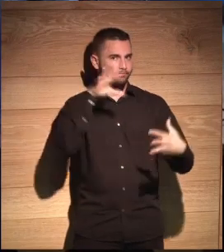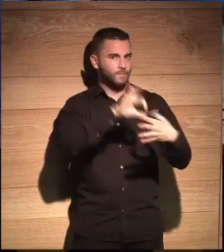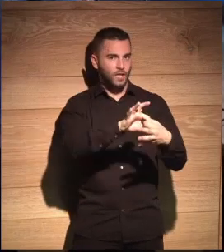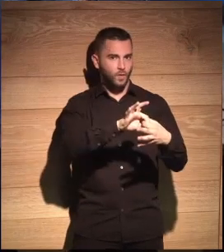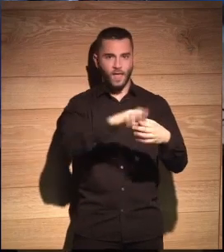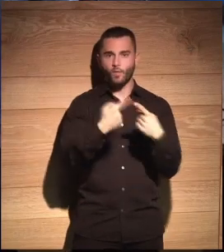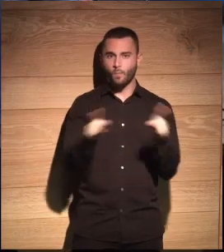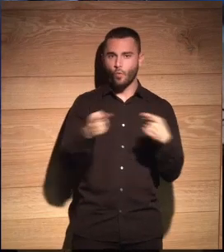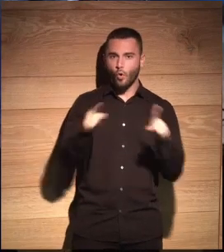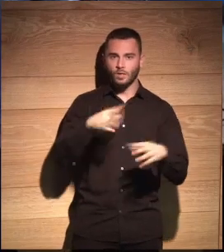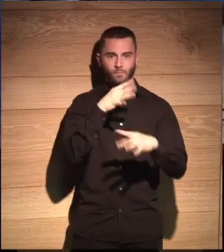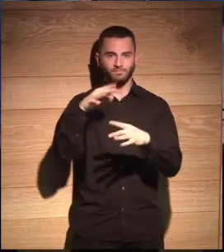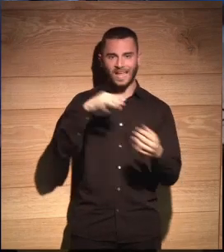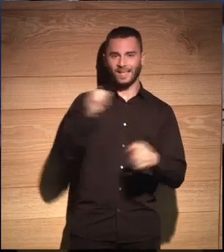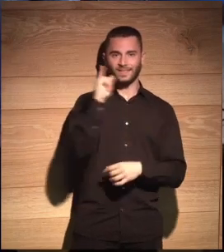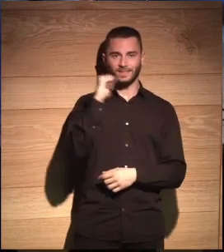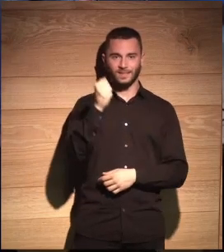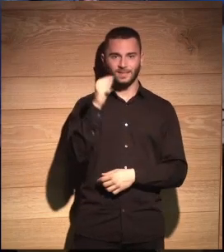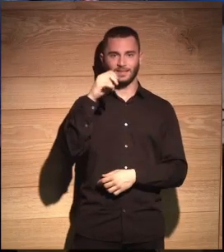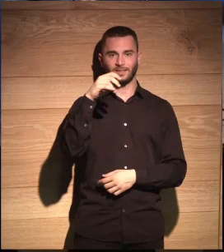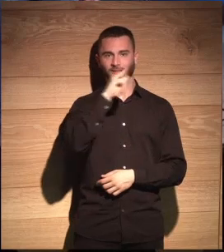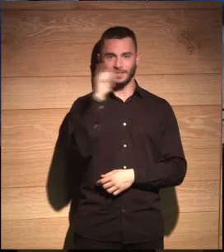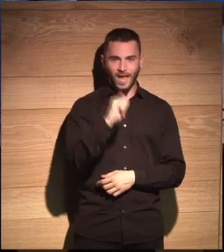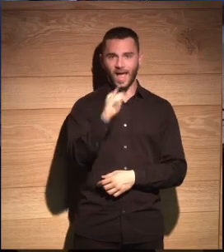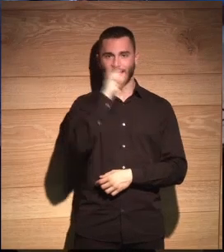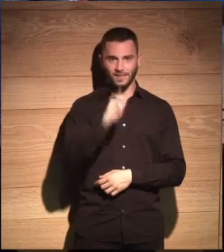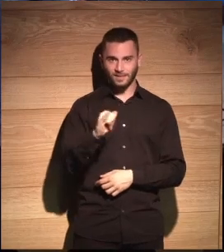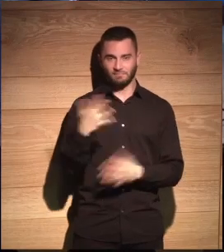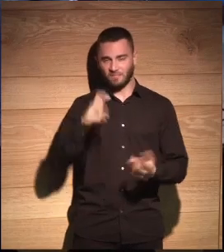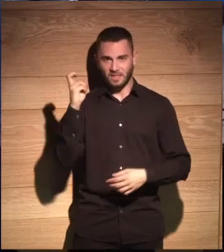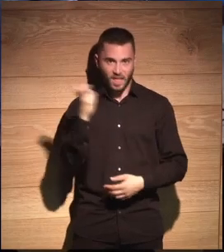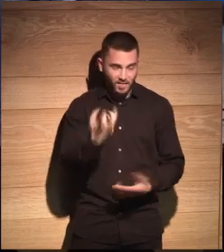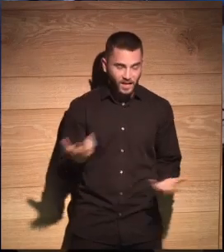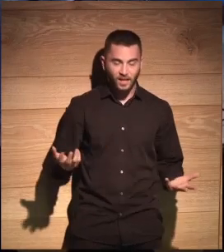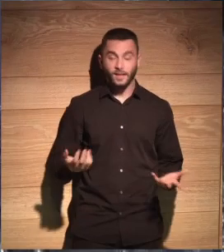a los músicos de jazz, o etcétera, etcétera. Y todo eso